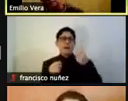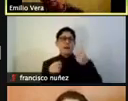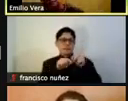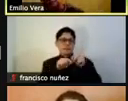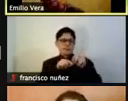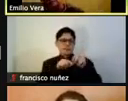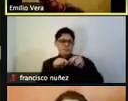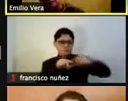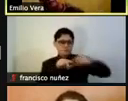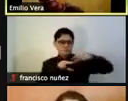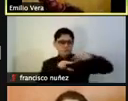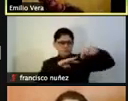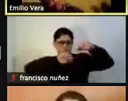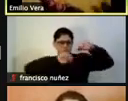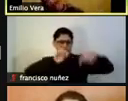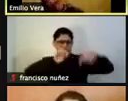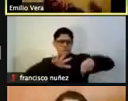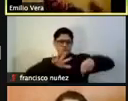una técnica